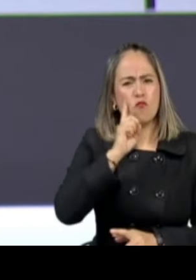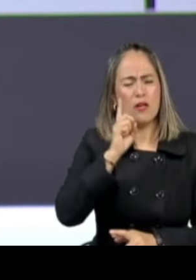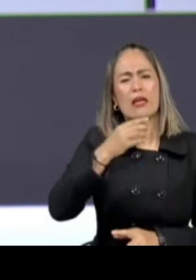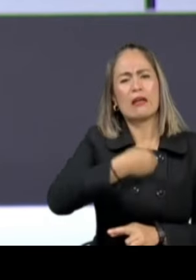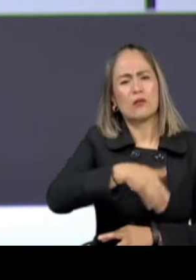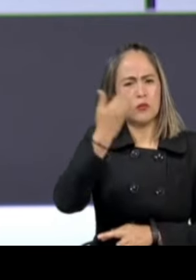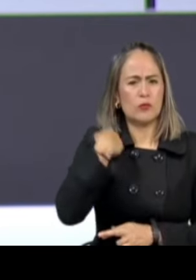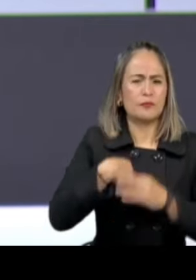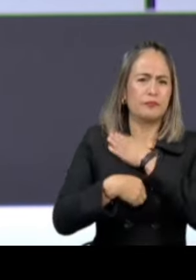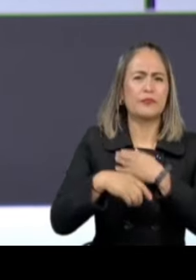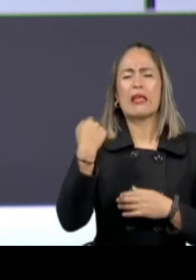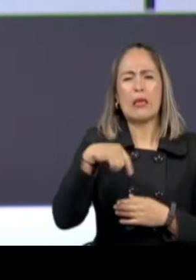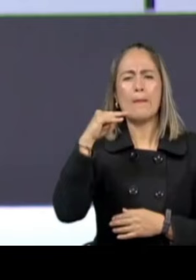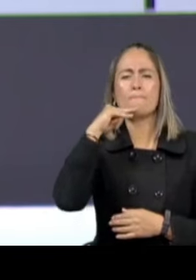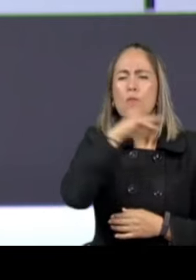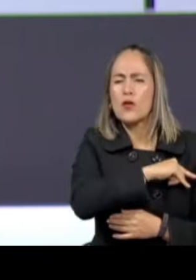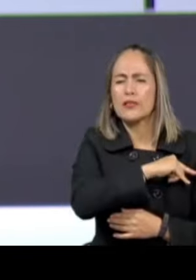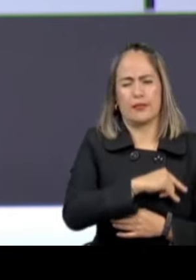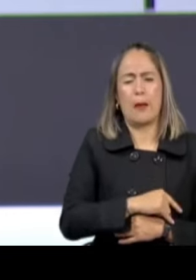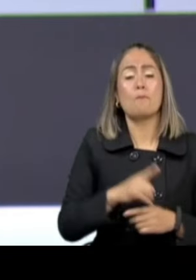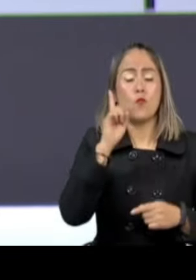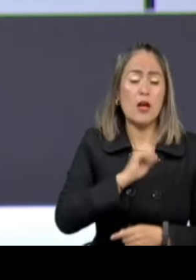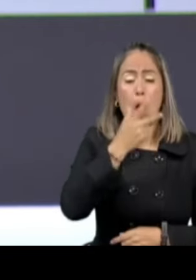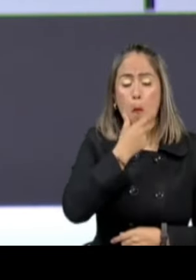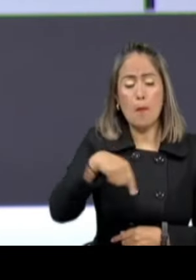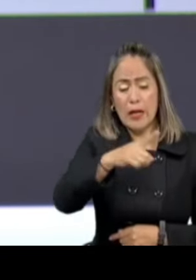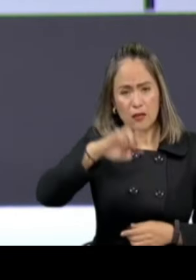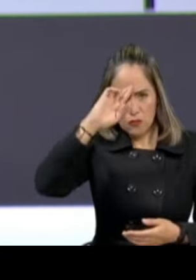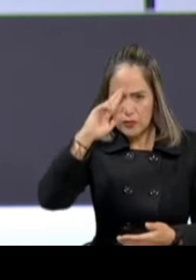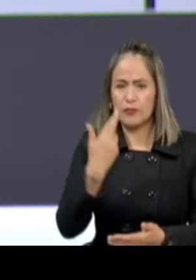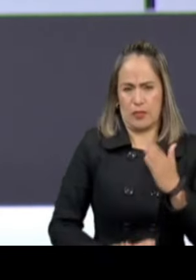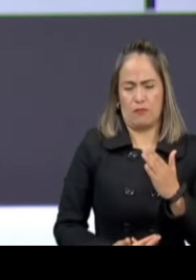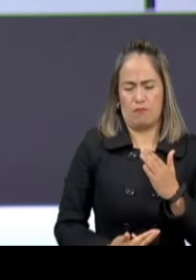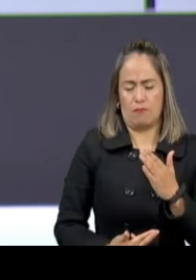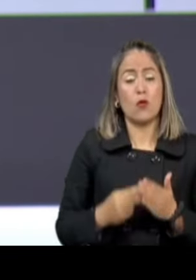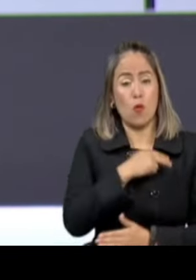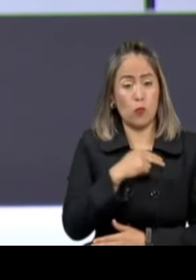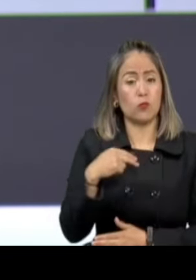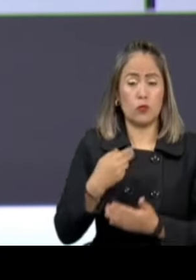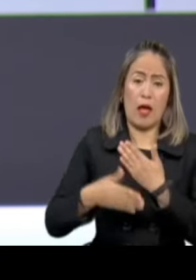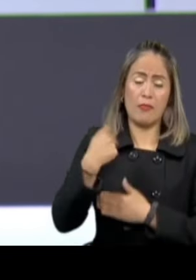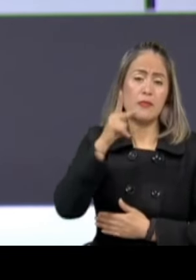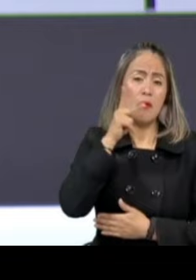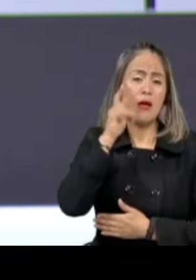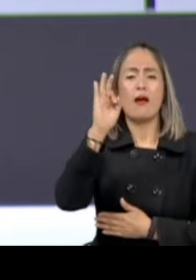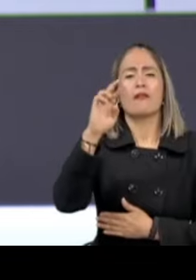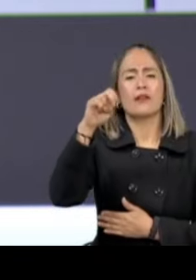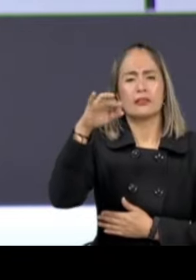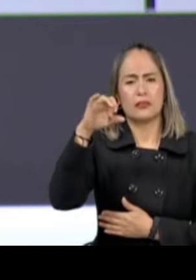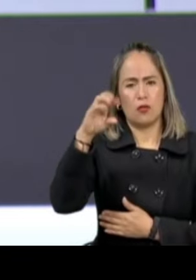hipocresía y una falta de respeto a las y los mexicanos que si tomamos en serio las palabras del papa